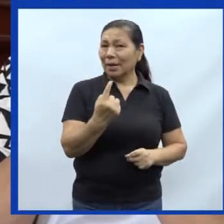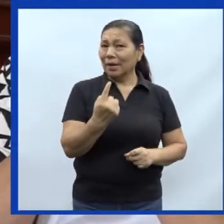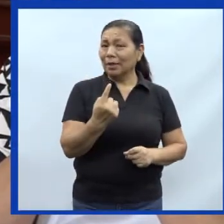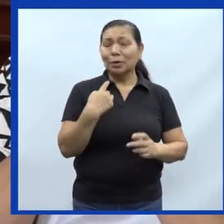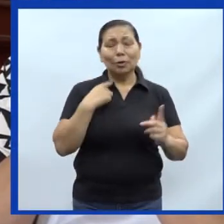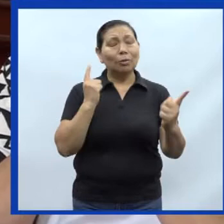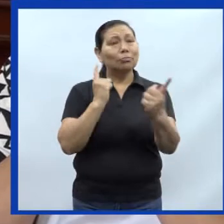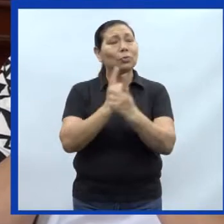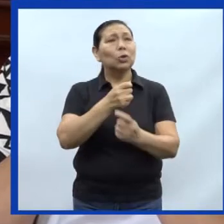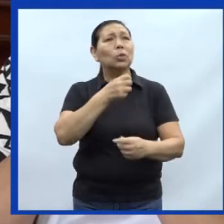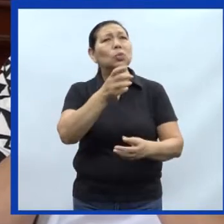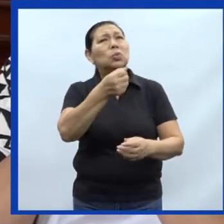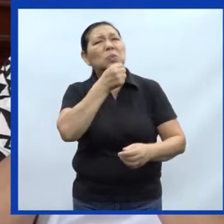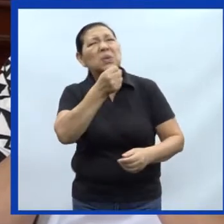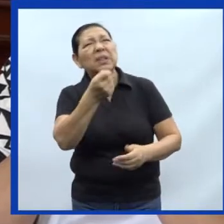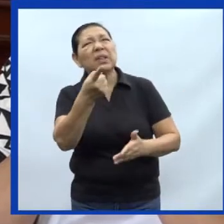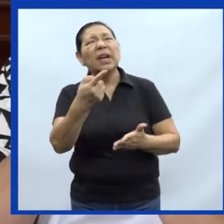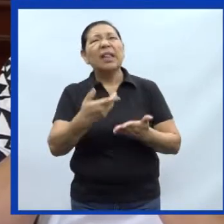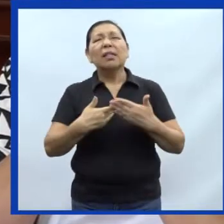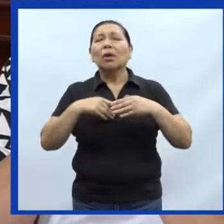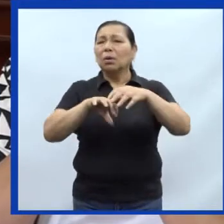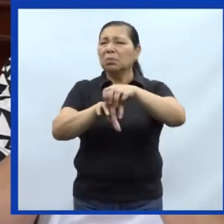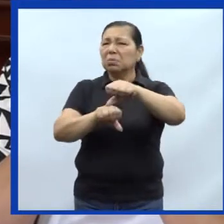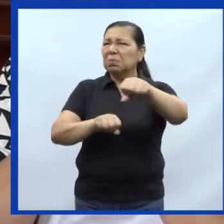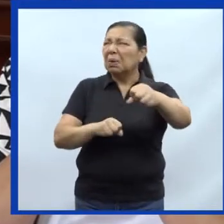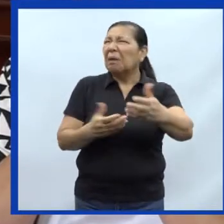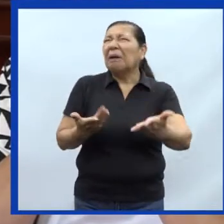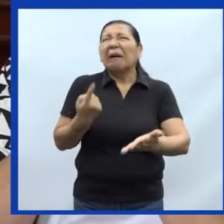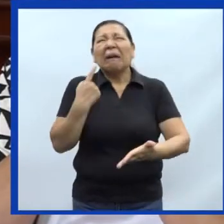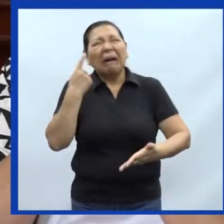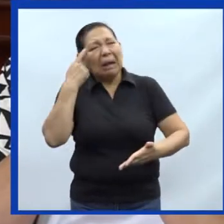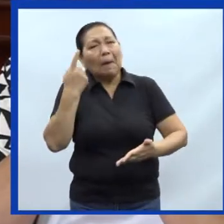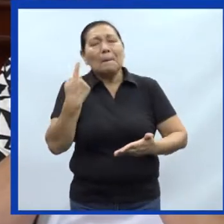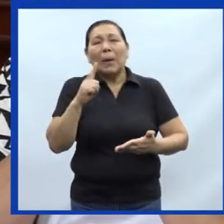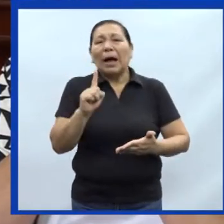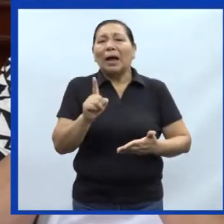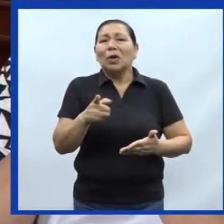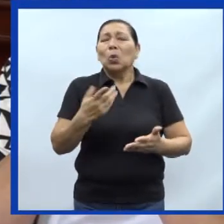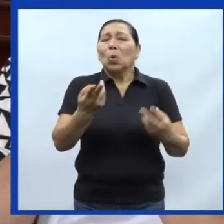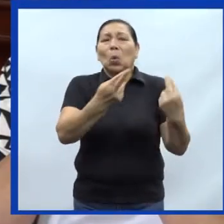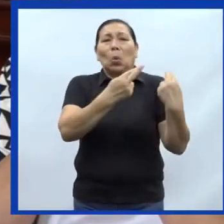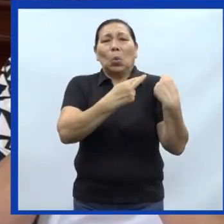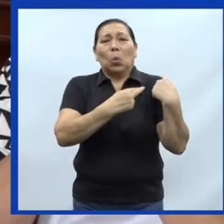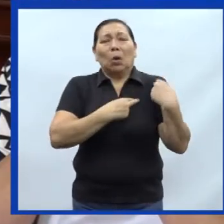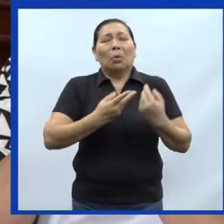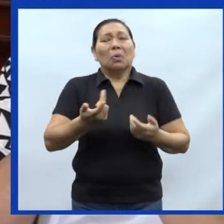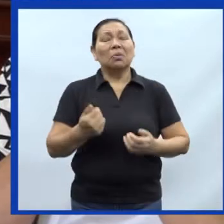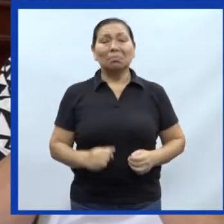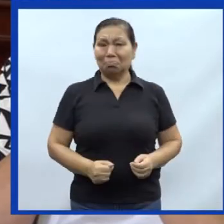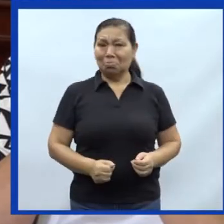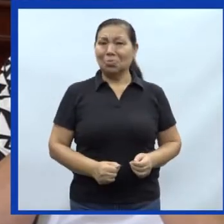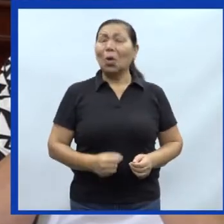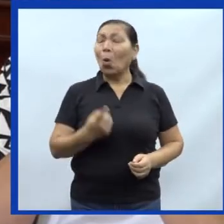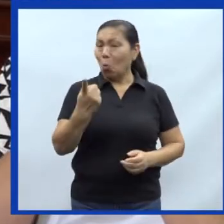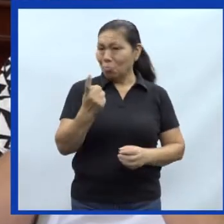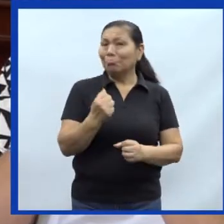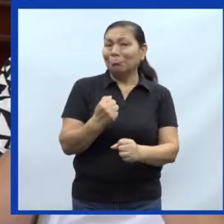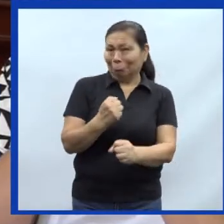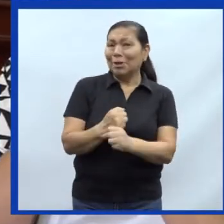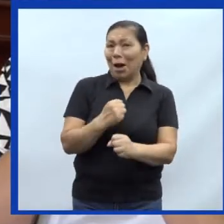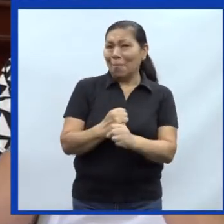primera entrevista, es, bueno, ¿y usted qué pergaminos tiene para hacerse cargo del transporte? Una